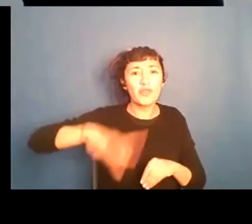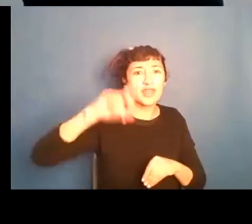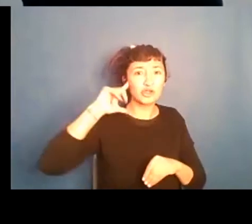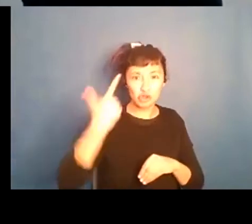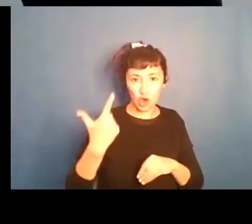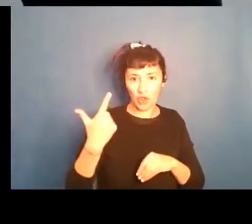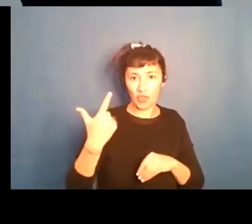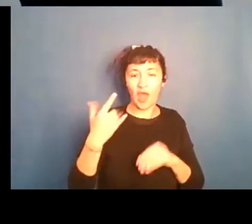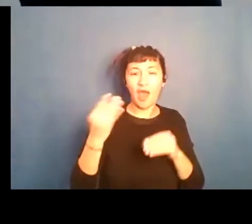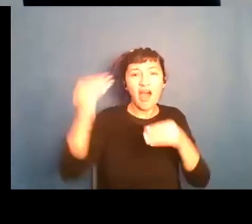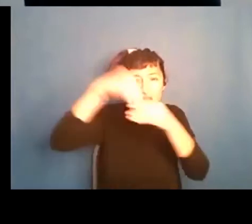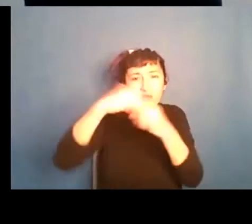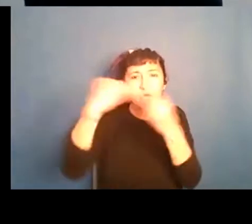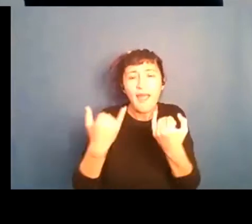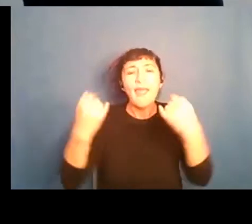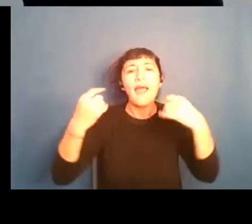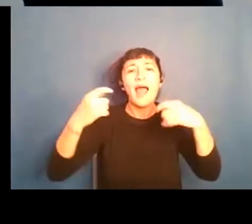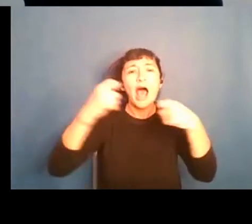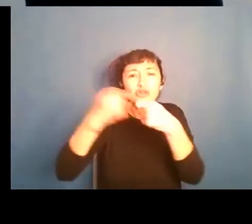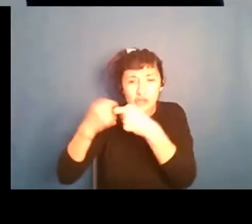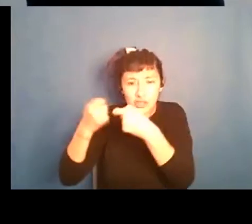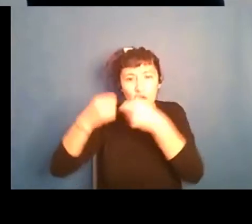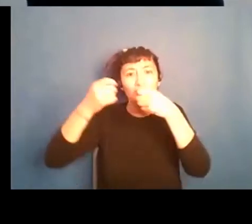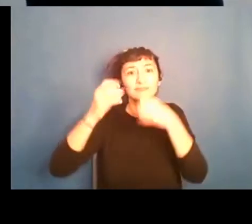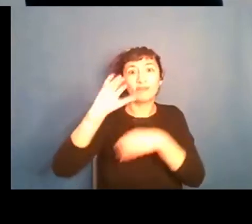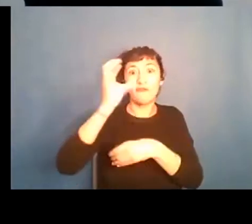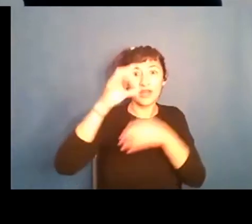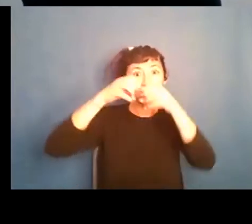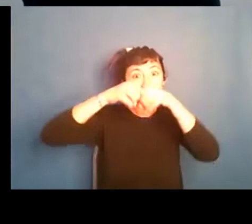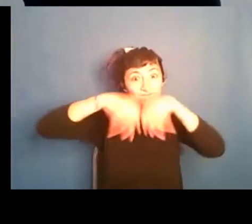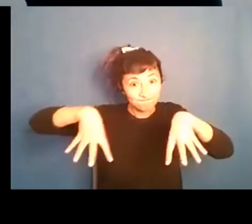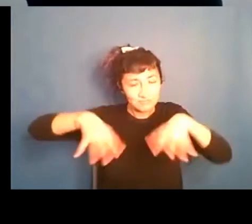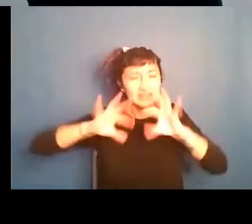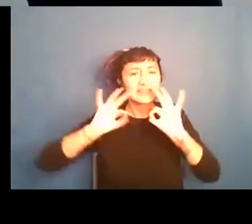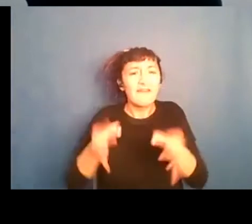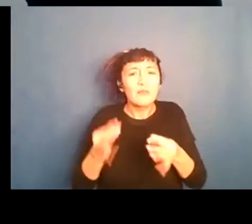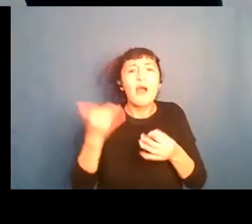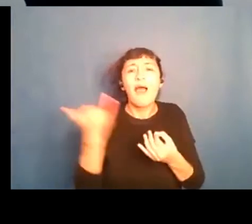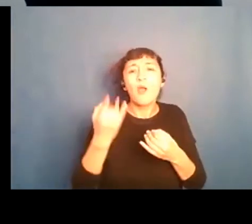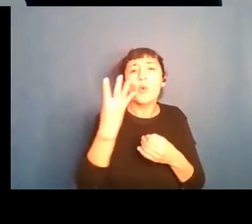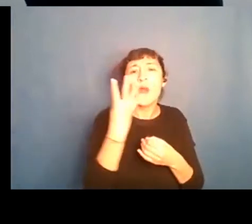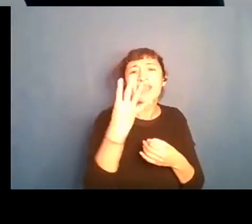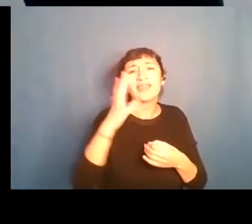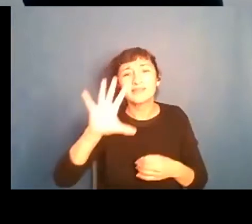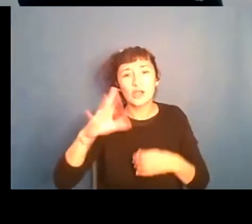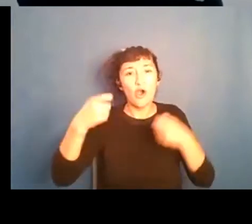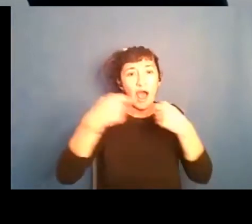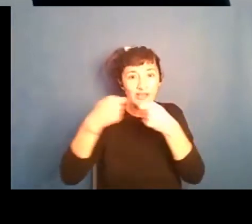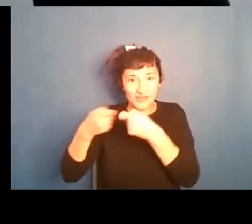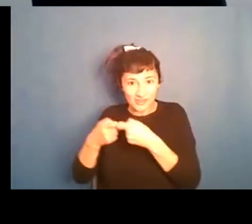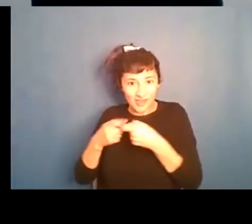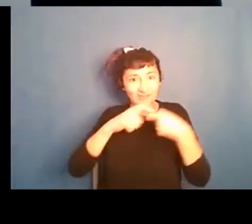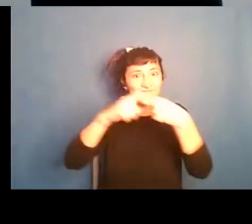asociaciones afiliadas. Sabemos que hay aproximadamente 45 asociaciones afiliadas, pero de las cuales